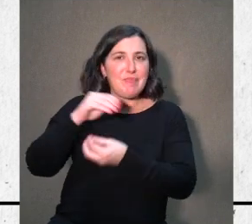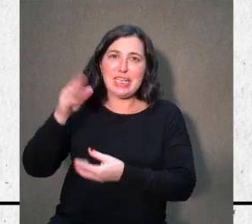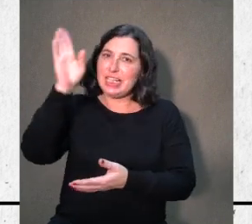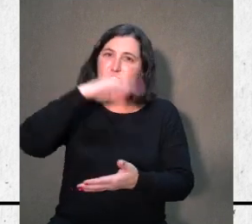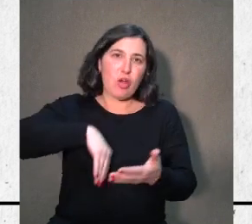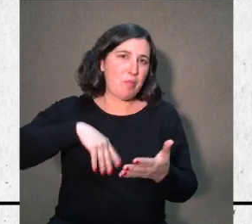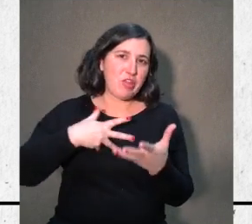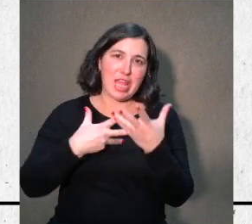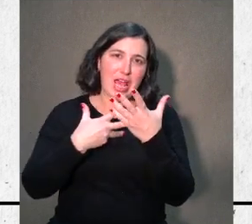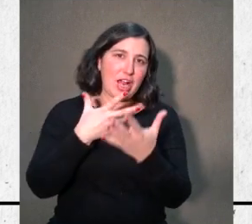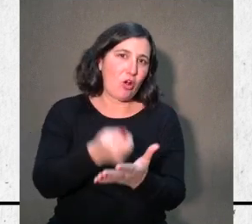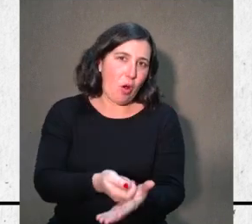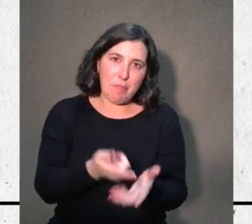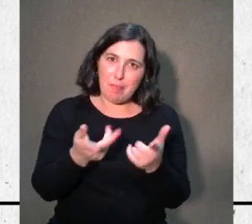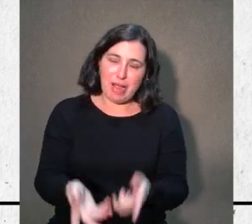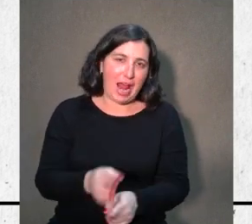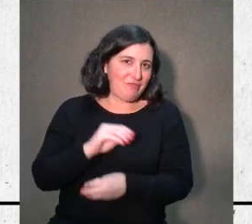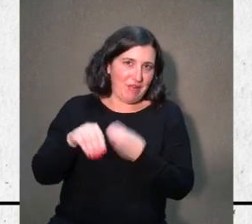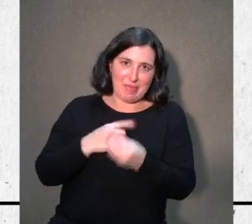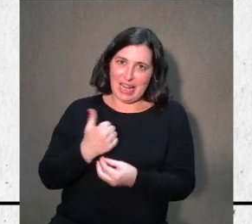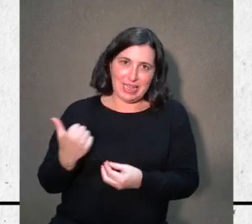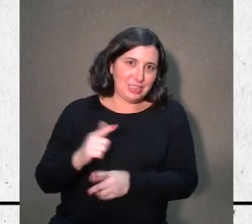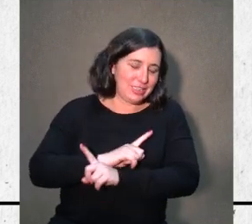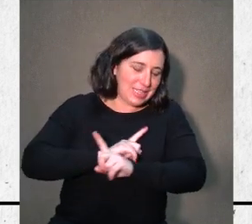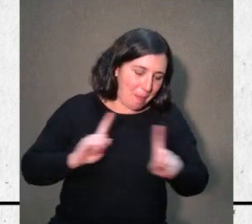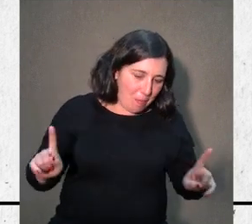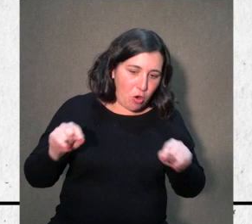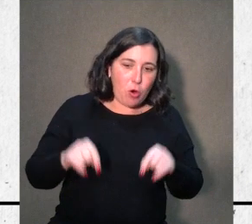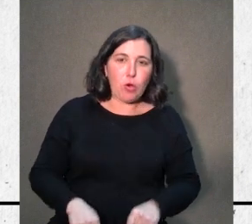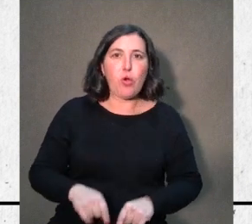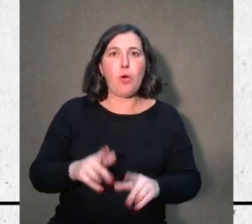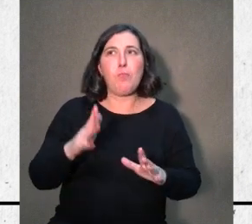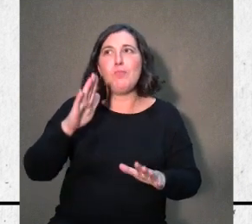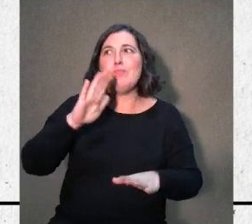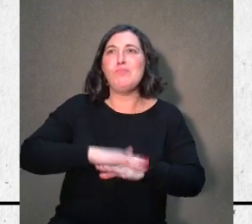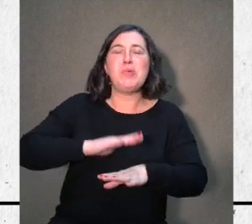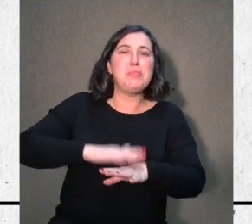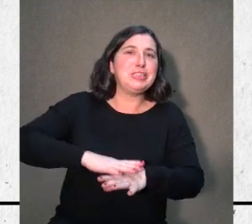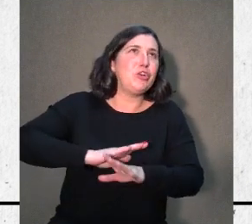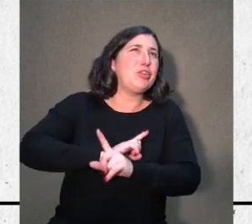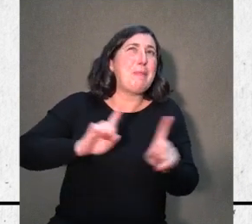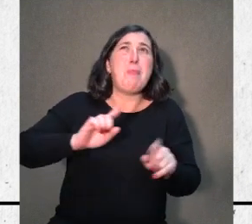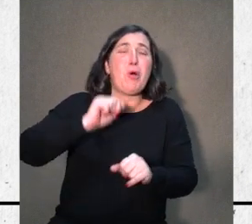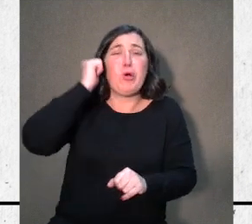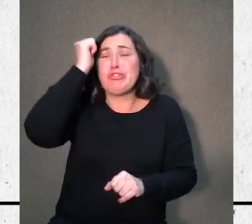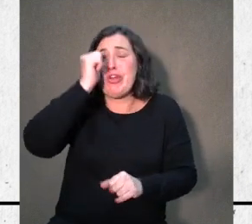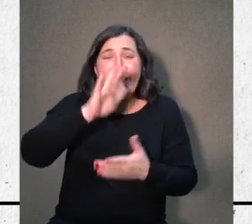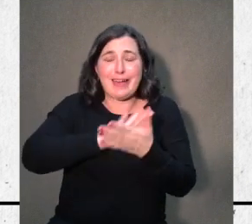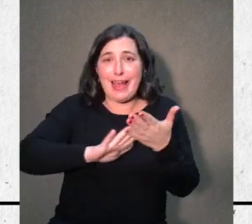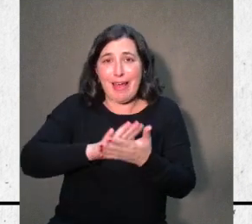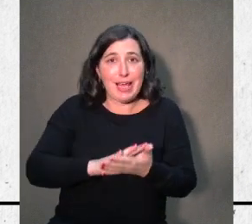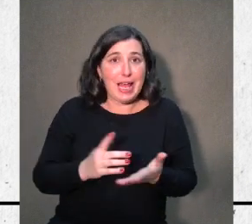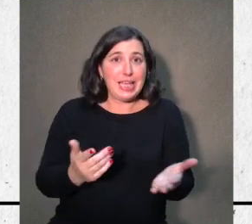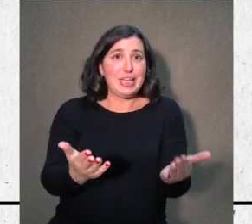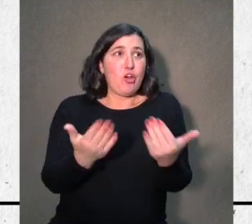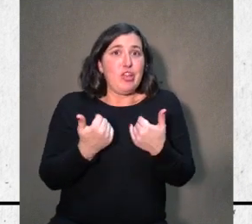hubieran podido comprar instrumento. Me consta que la familia de Virginia no, y la mía tampoco. En ese momento era una cosa que ni siquiera se podía soñar. Y vino el